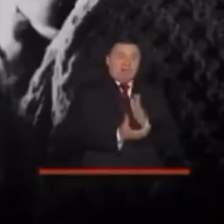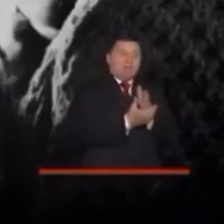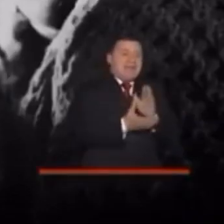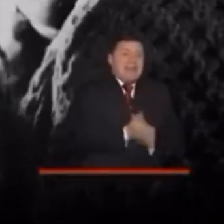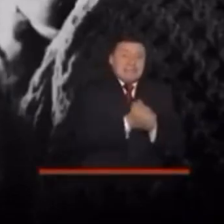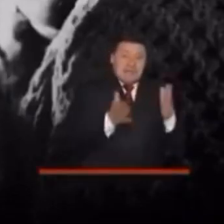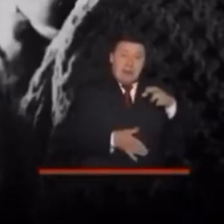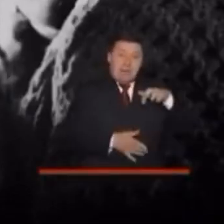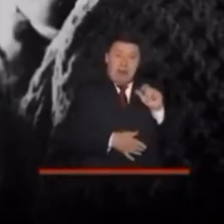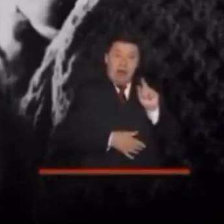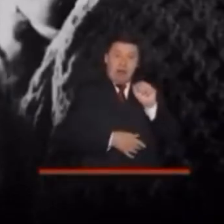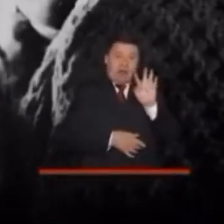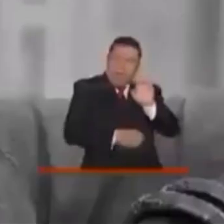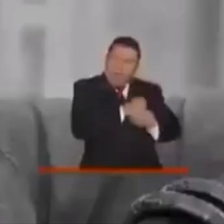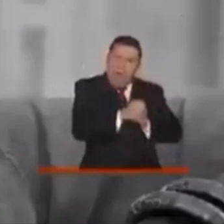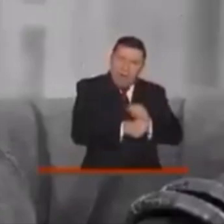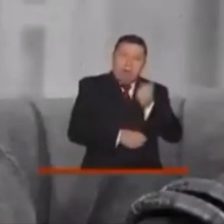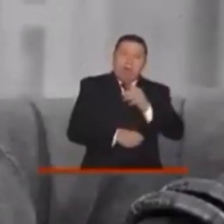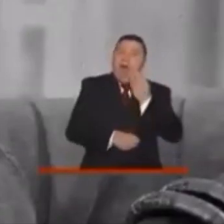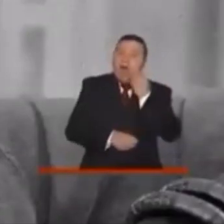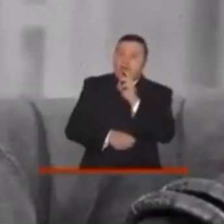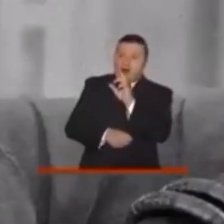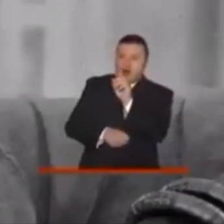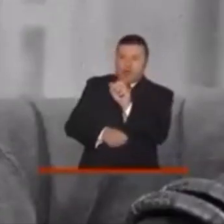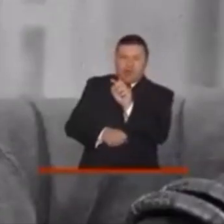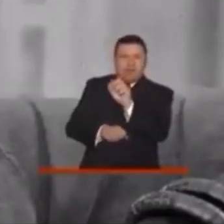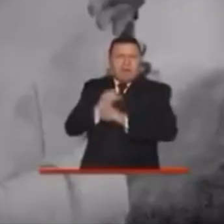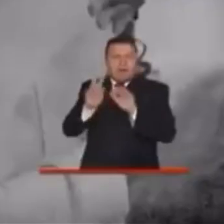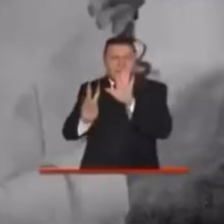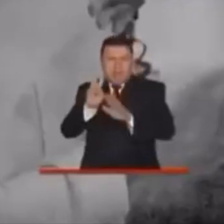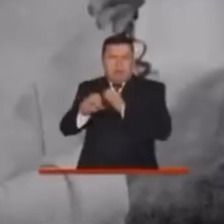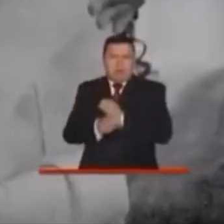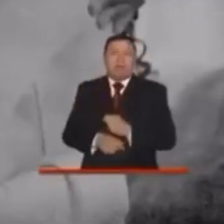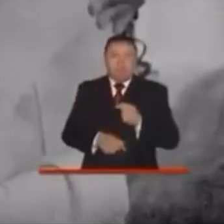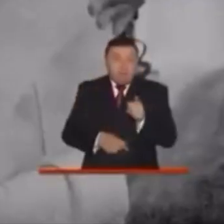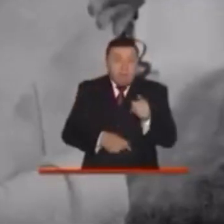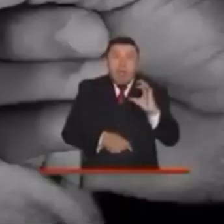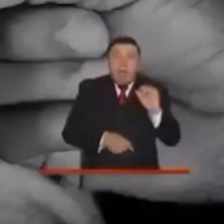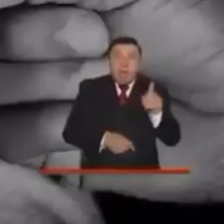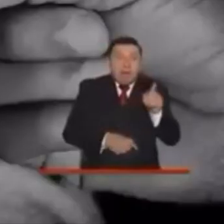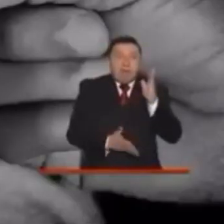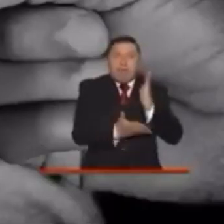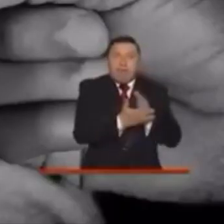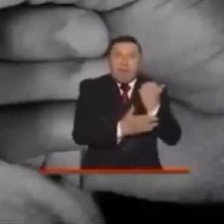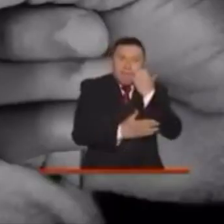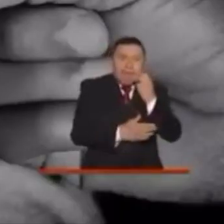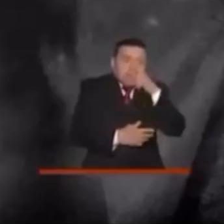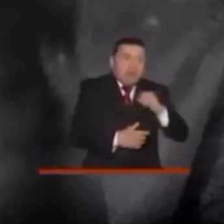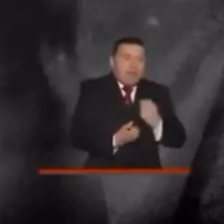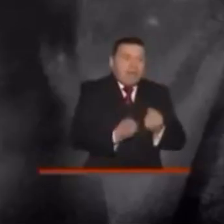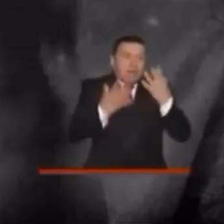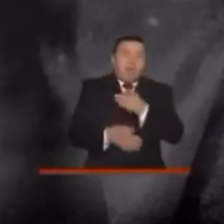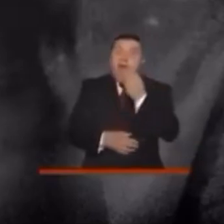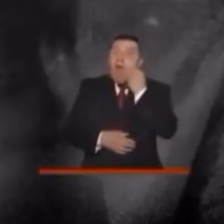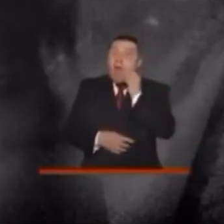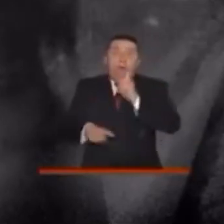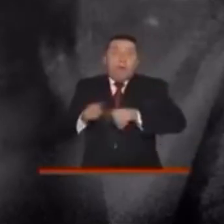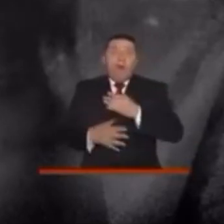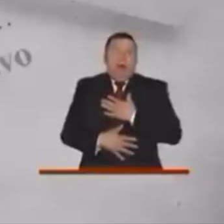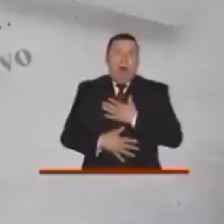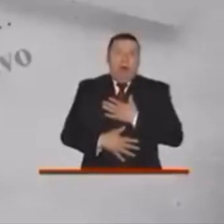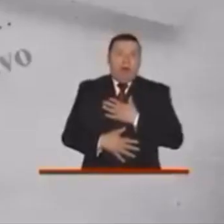saluda a paula su hija de nueve años ya su abuela rosa de 72 camila es asintomática su hija tiene fiebre su abuela no puede